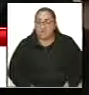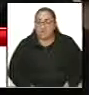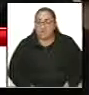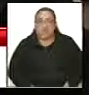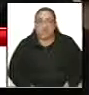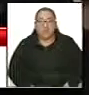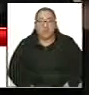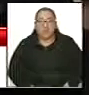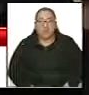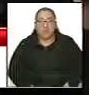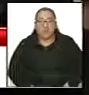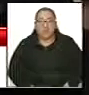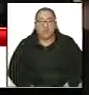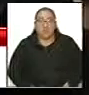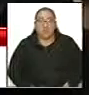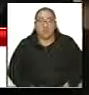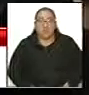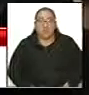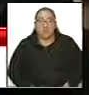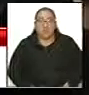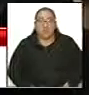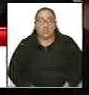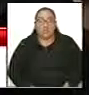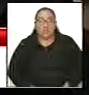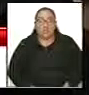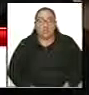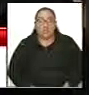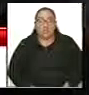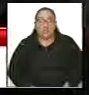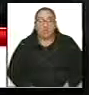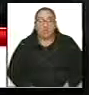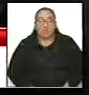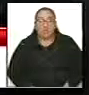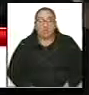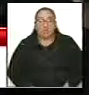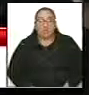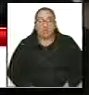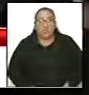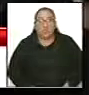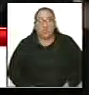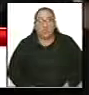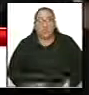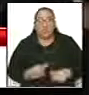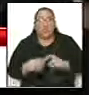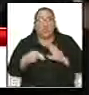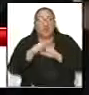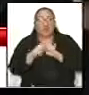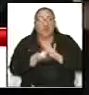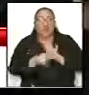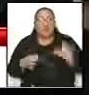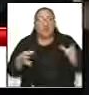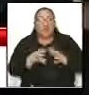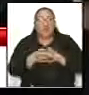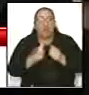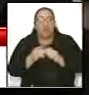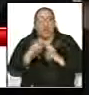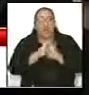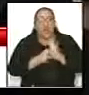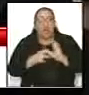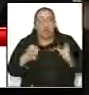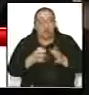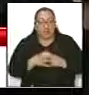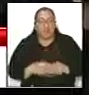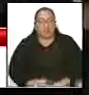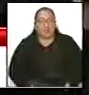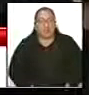normativas que caen principalmente en los poderes sectoriales, en las regiones y